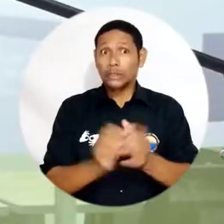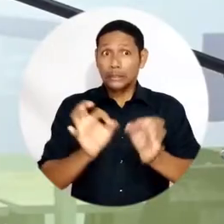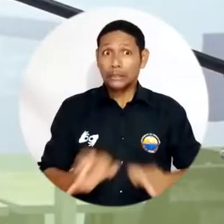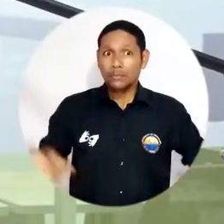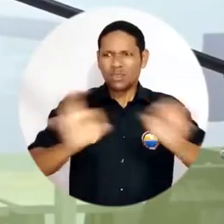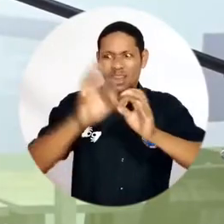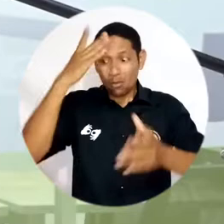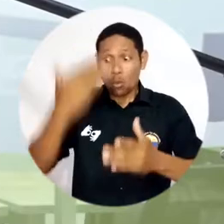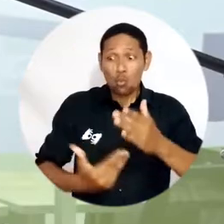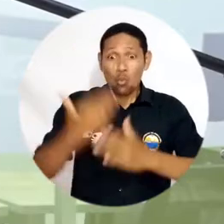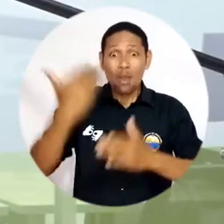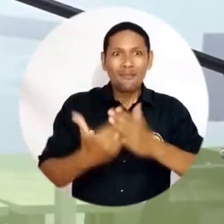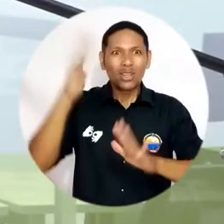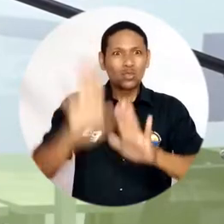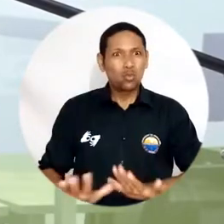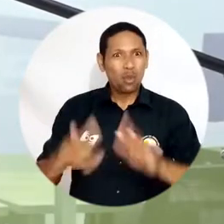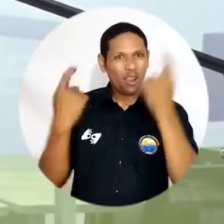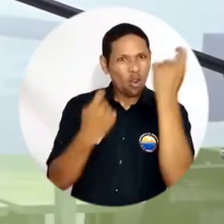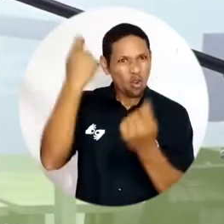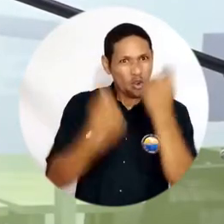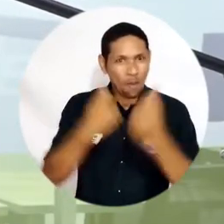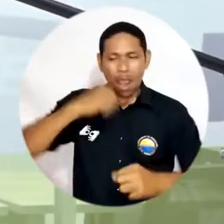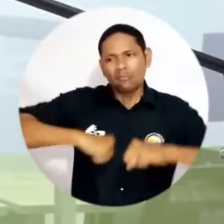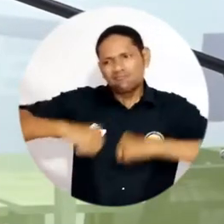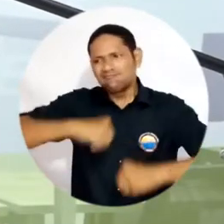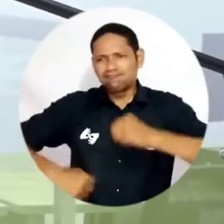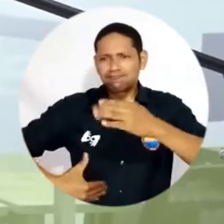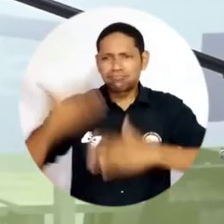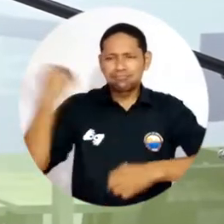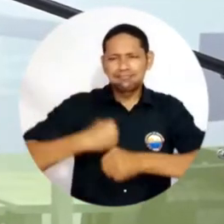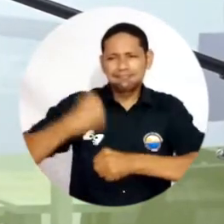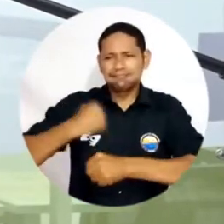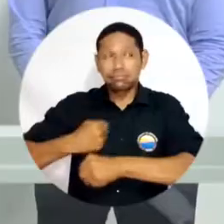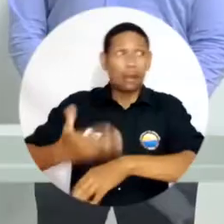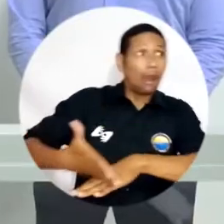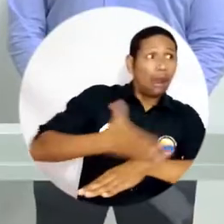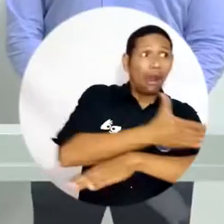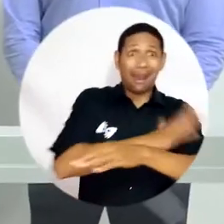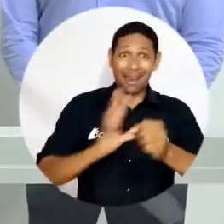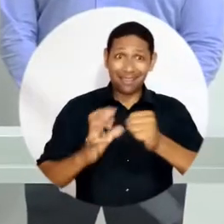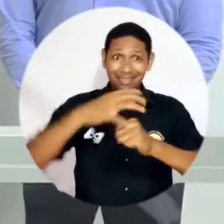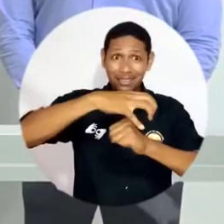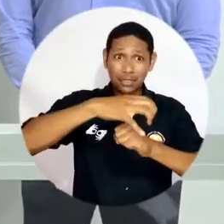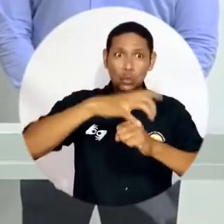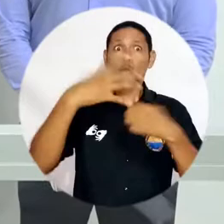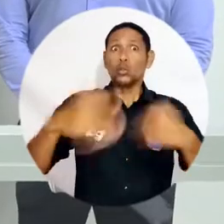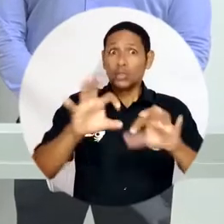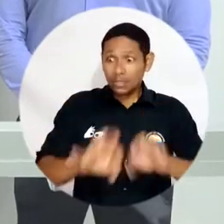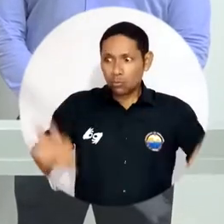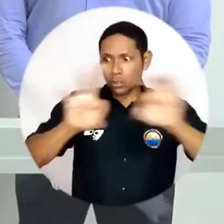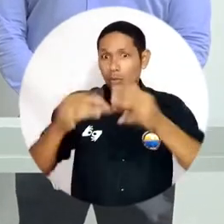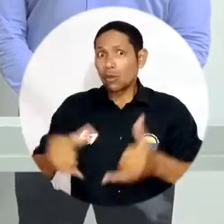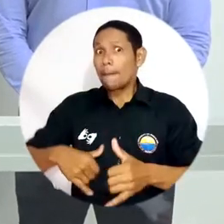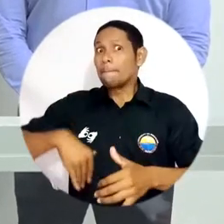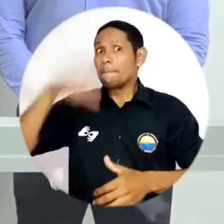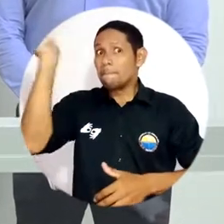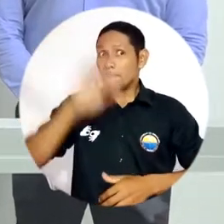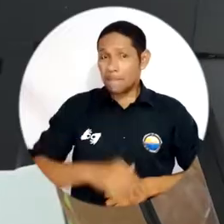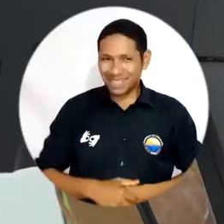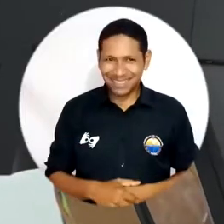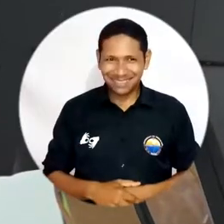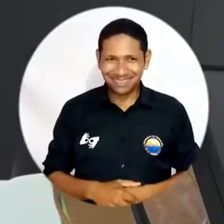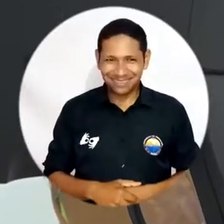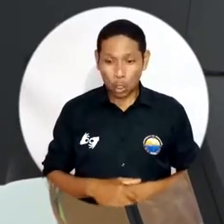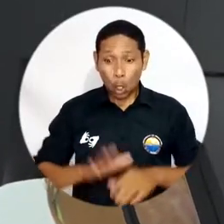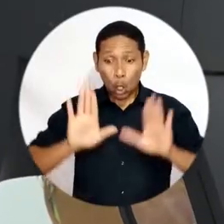famosa reactivación económica que es necesaria después del COVID y que antes del COVID era necesaria. Con el consultorio contable se busca desde